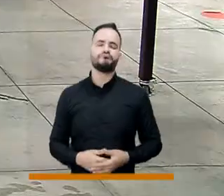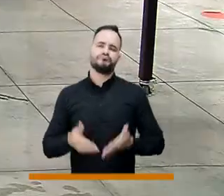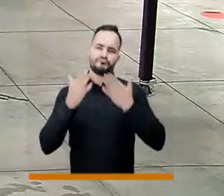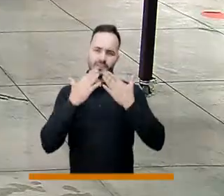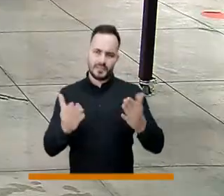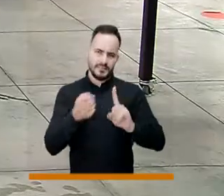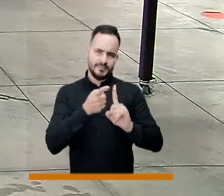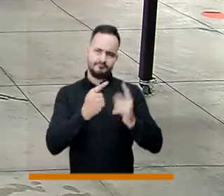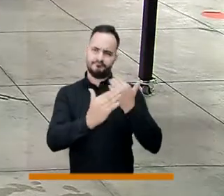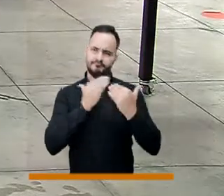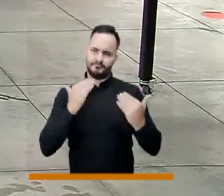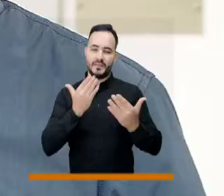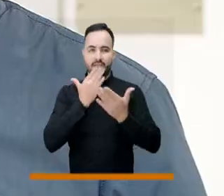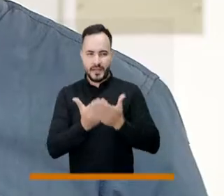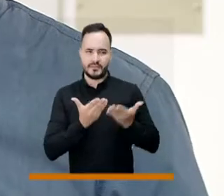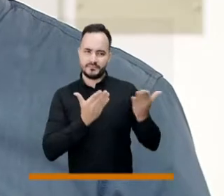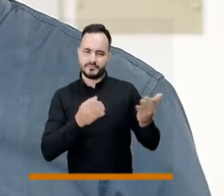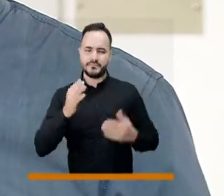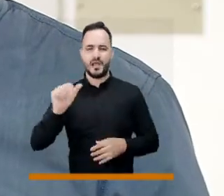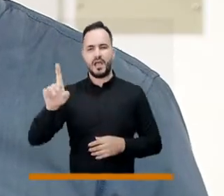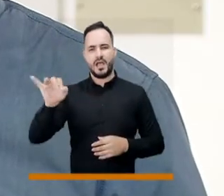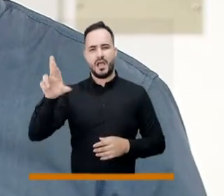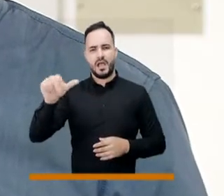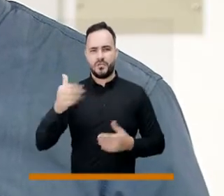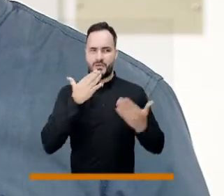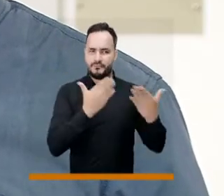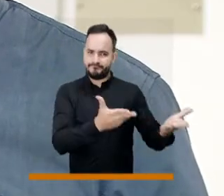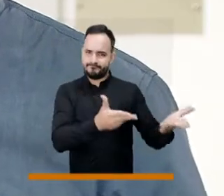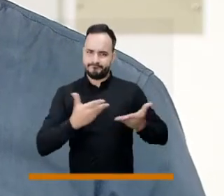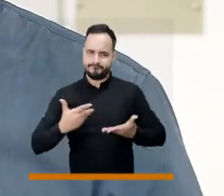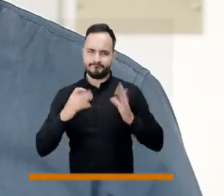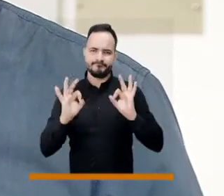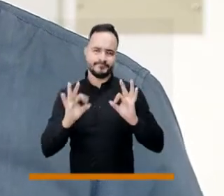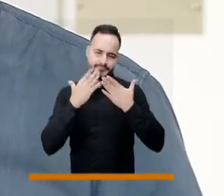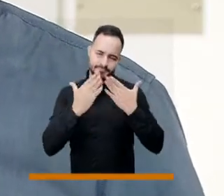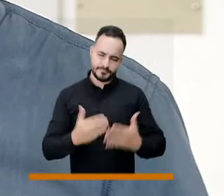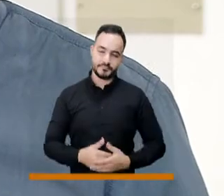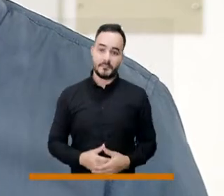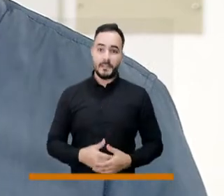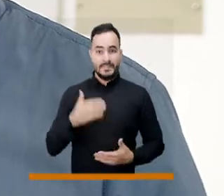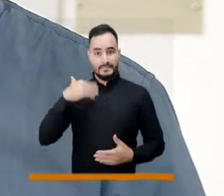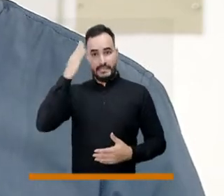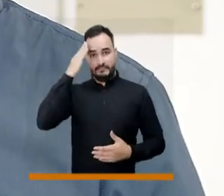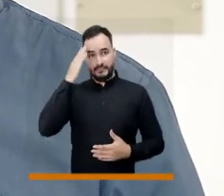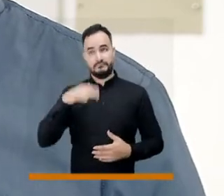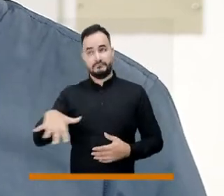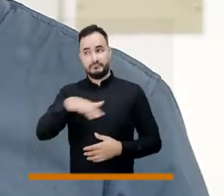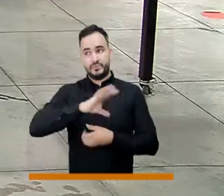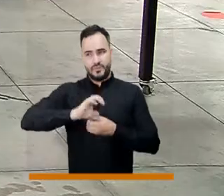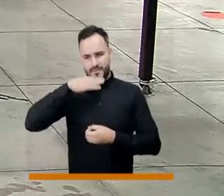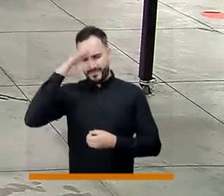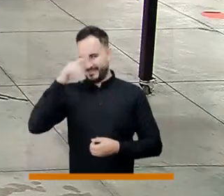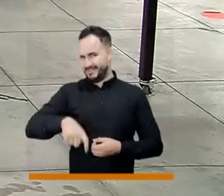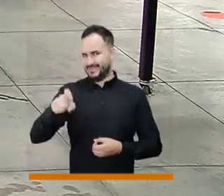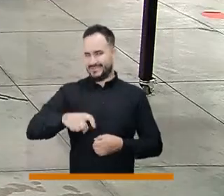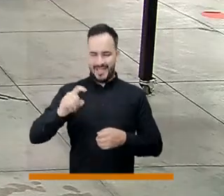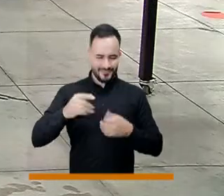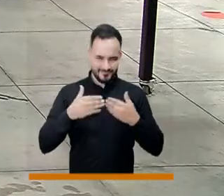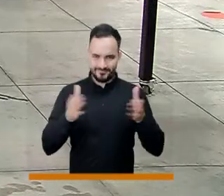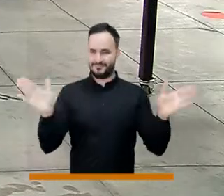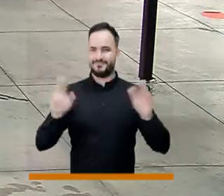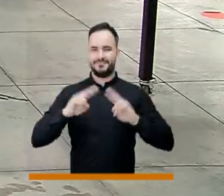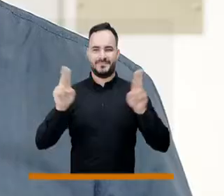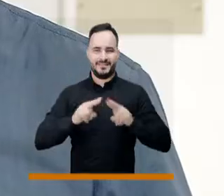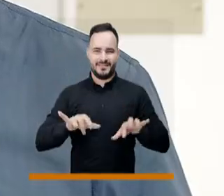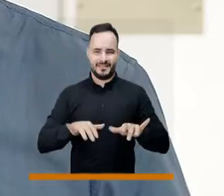conectando con el tema. Muchas gracias por la invitación. Un saludo a la concejala, a Marleni, y agradeciéndole esa iniciativa que es muy pertinente para